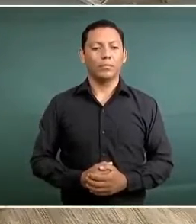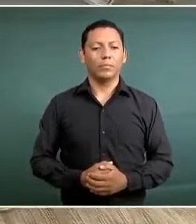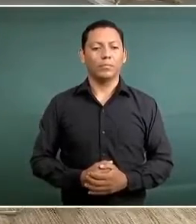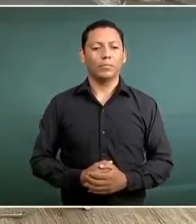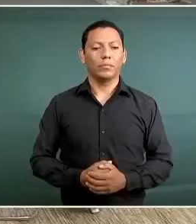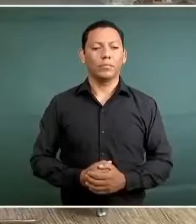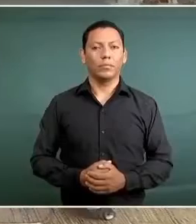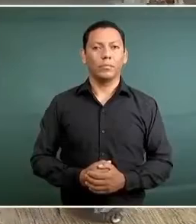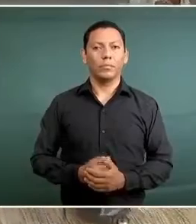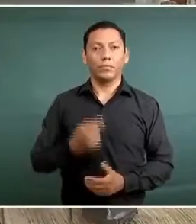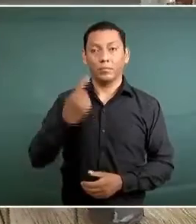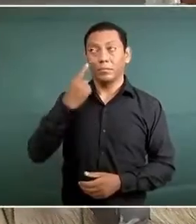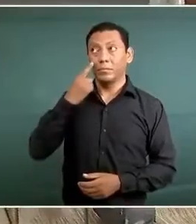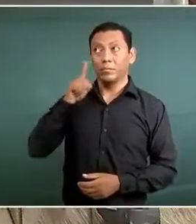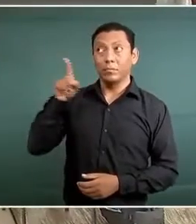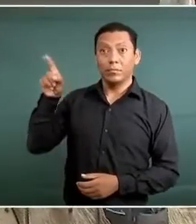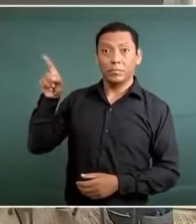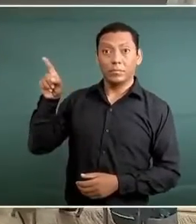aquí está